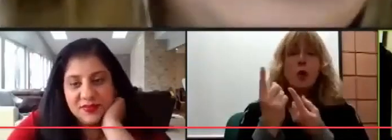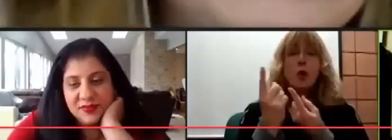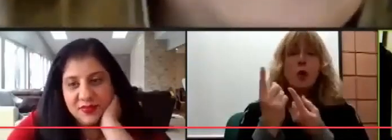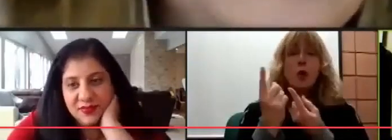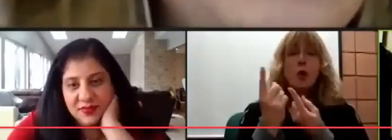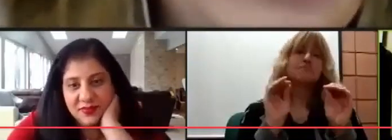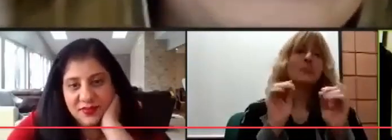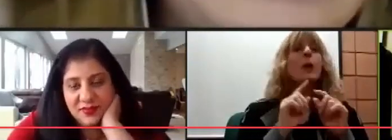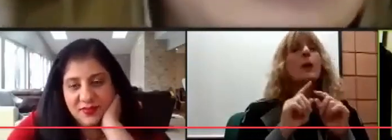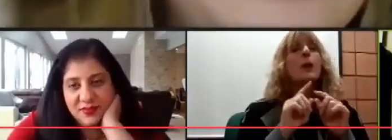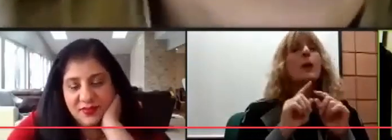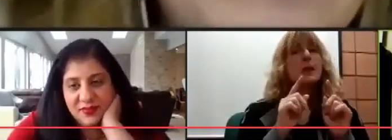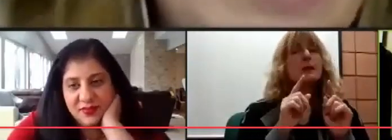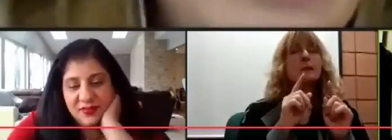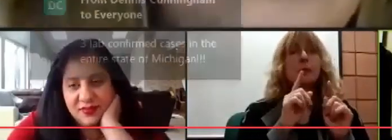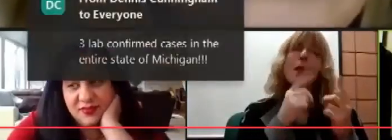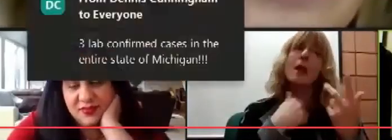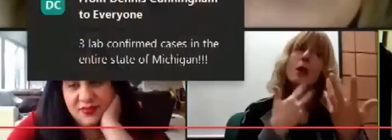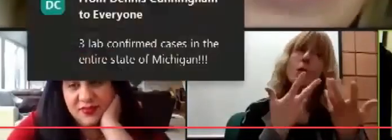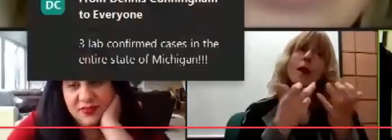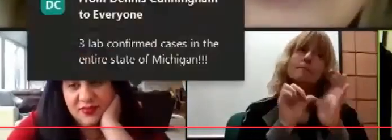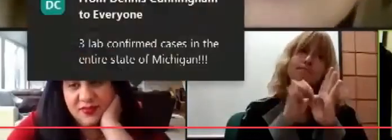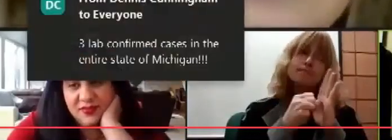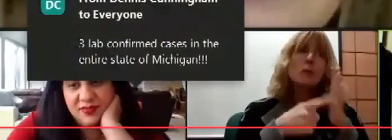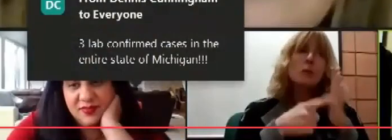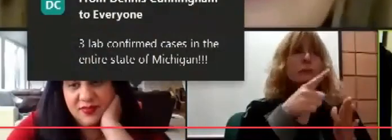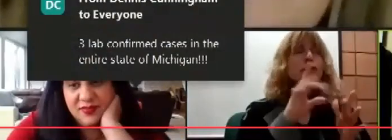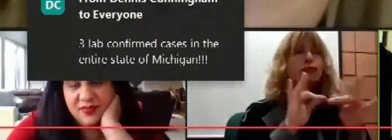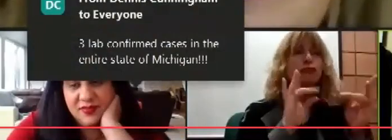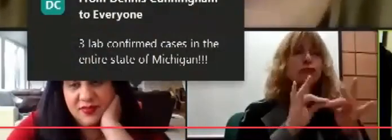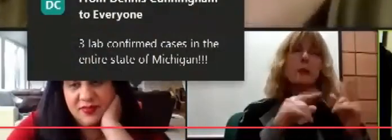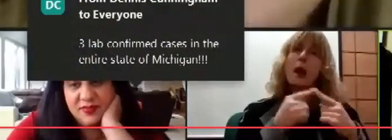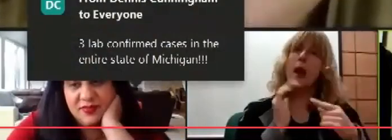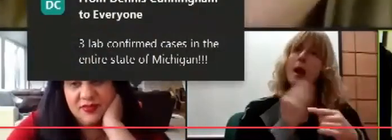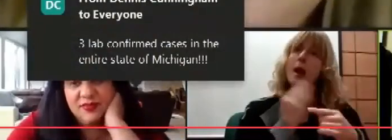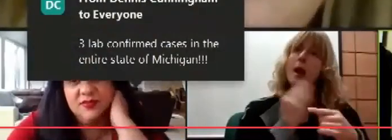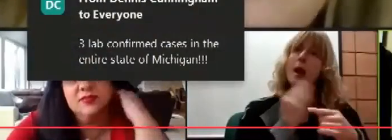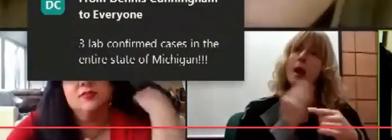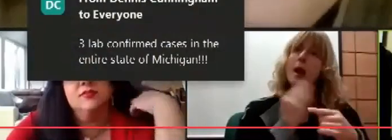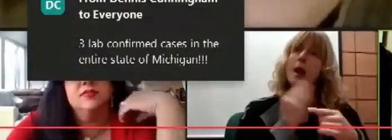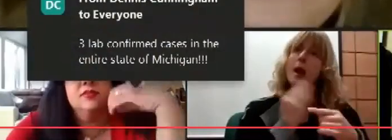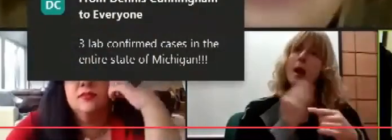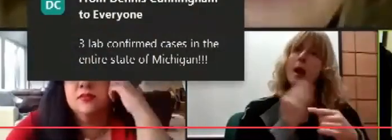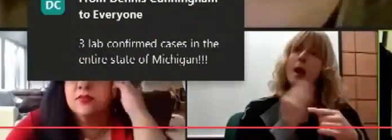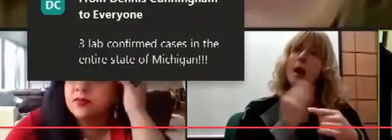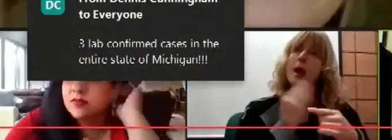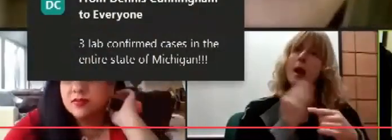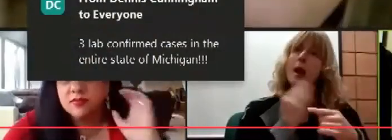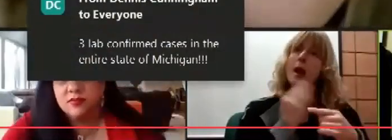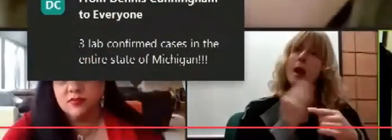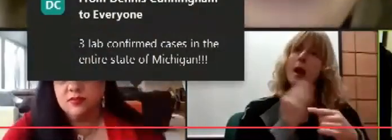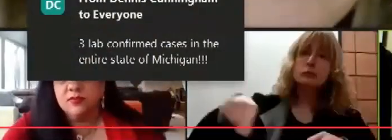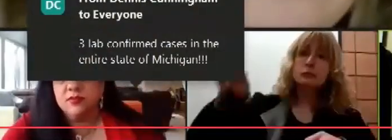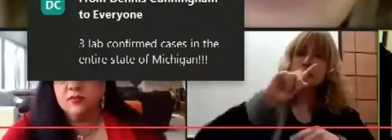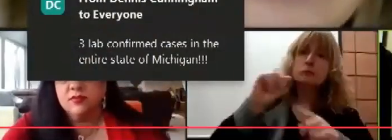agradecer esto fue de mucha ayuda y quiero asegurarme que